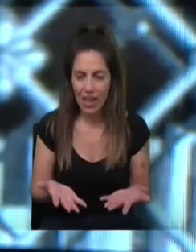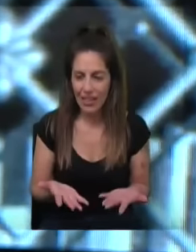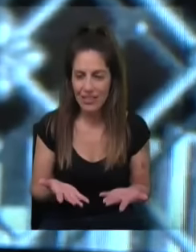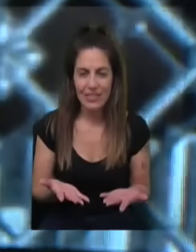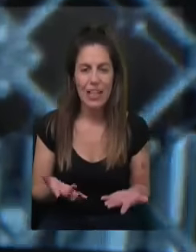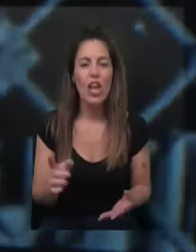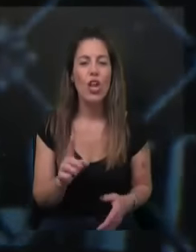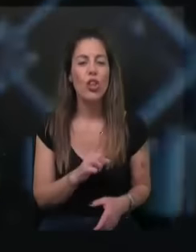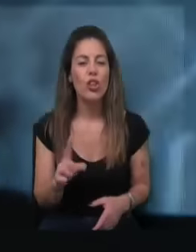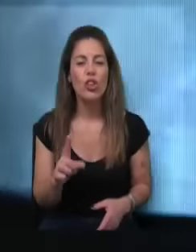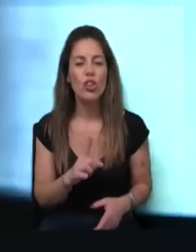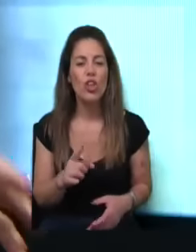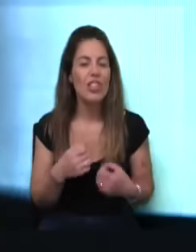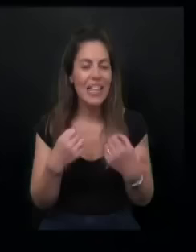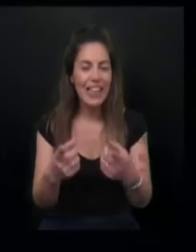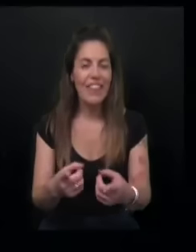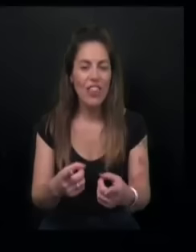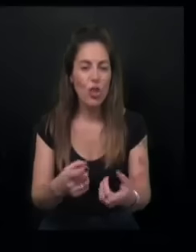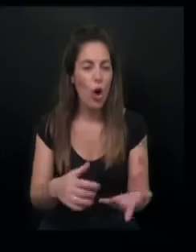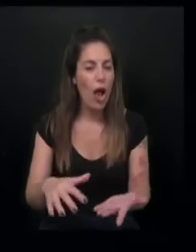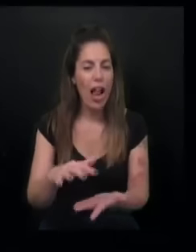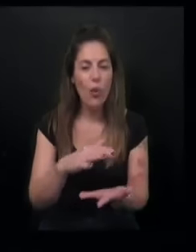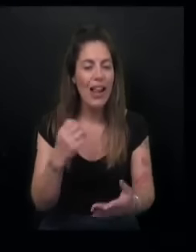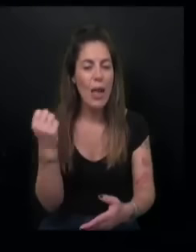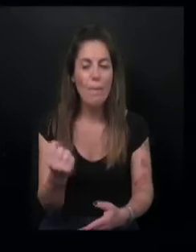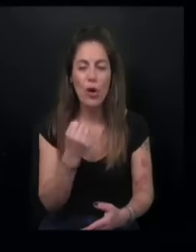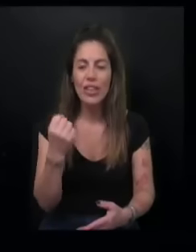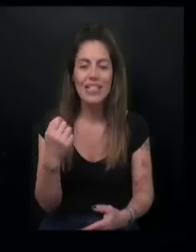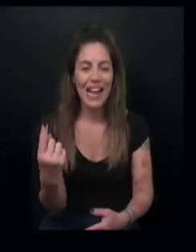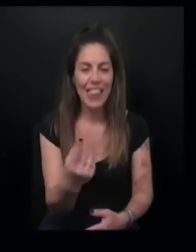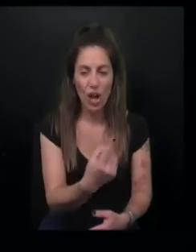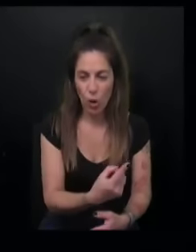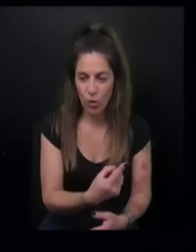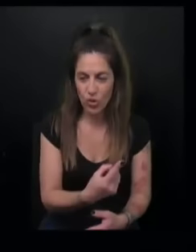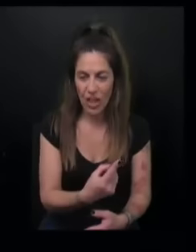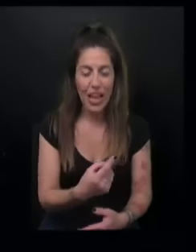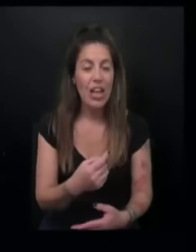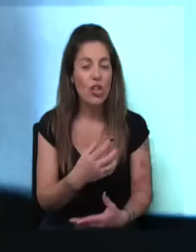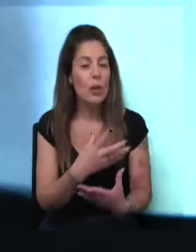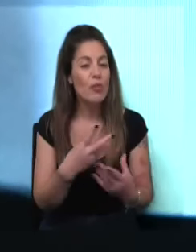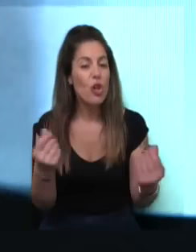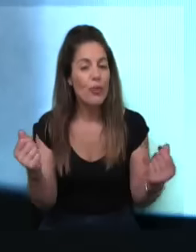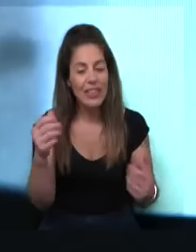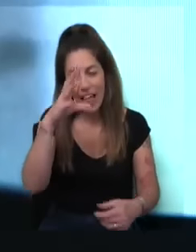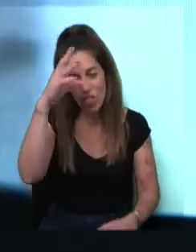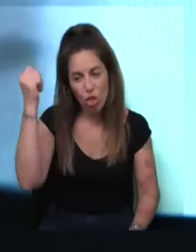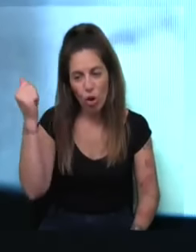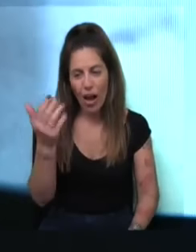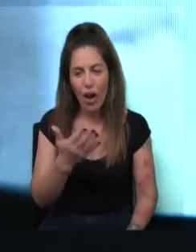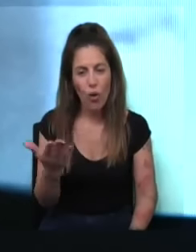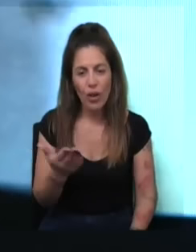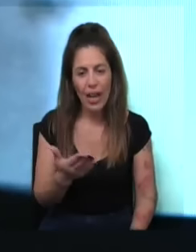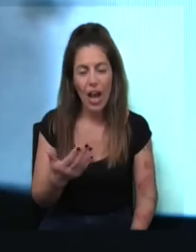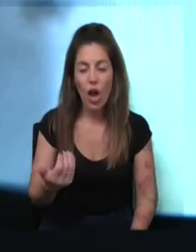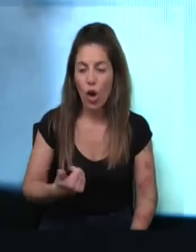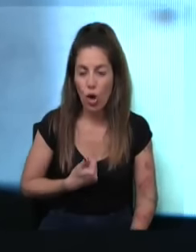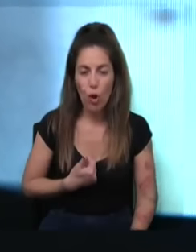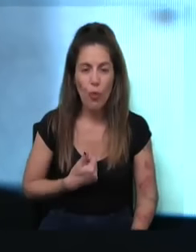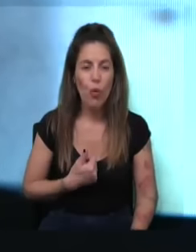se no se le está dando el lugar que tiene que tener cada cosa y nos estamos olvidando que como cuando